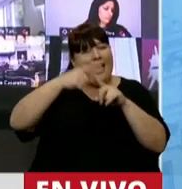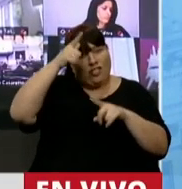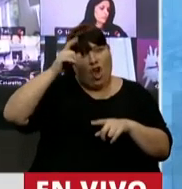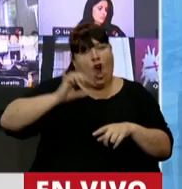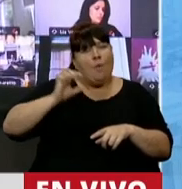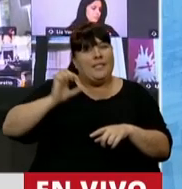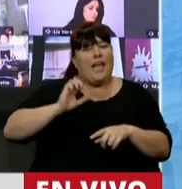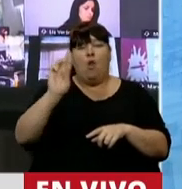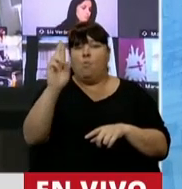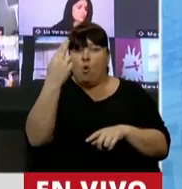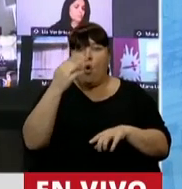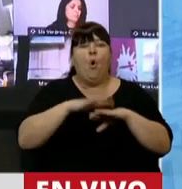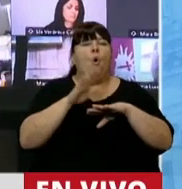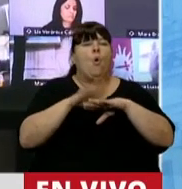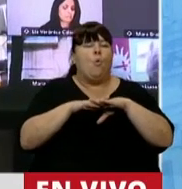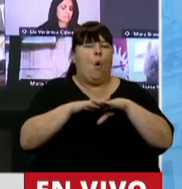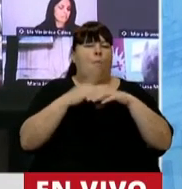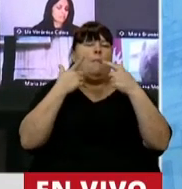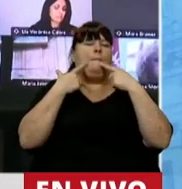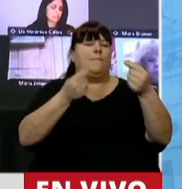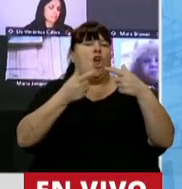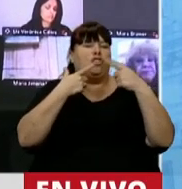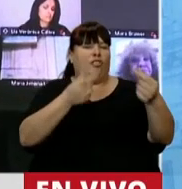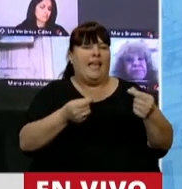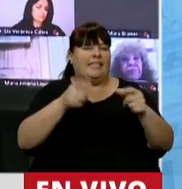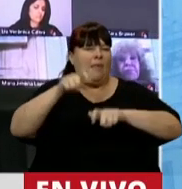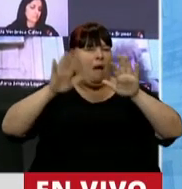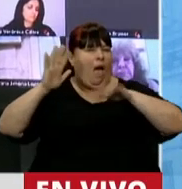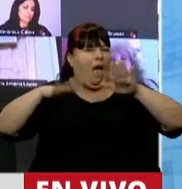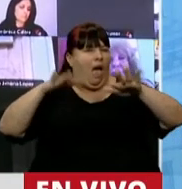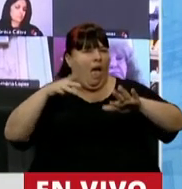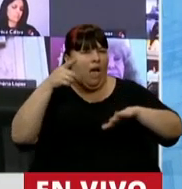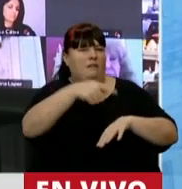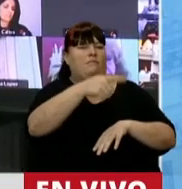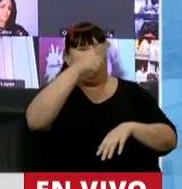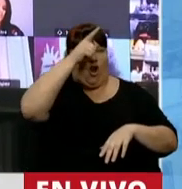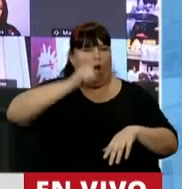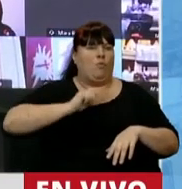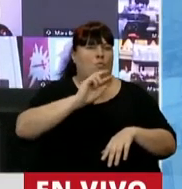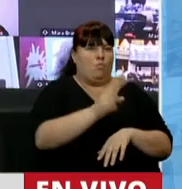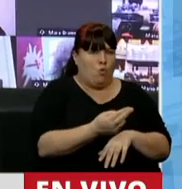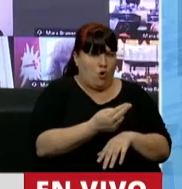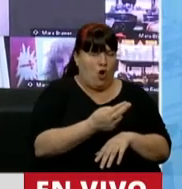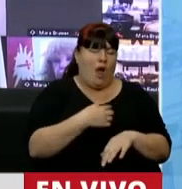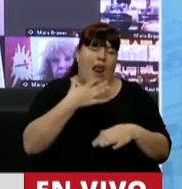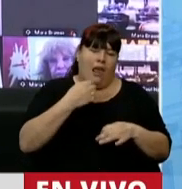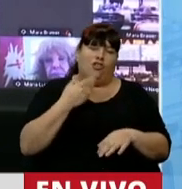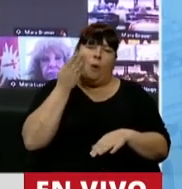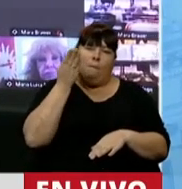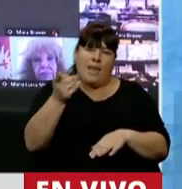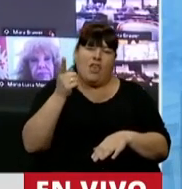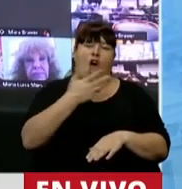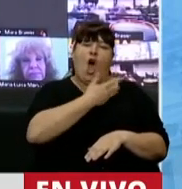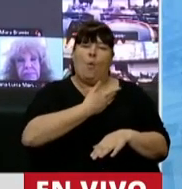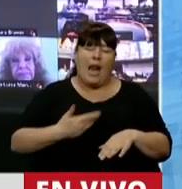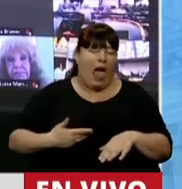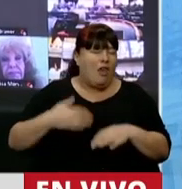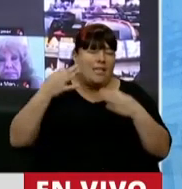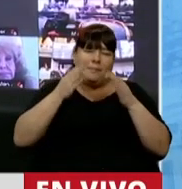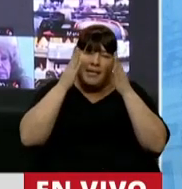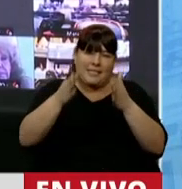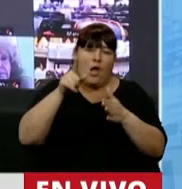que fue abatido por una protesta popular. La verdad, que le pido a ella